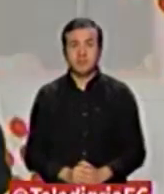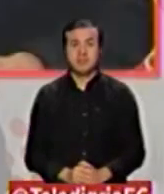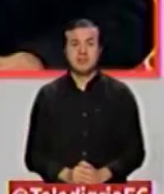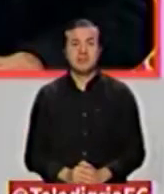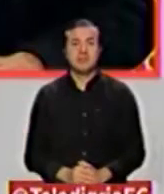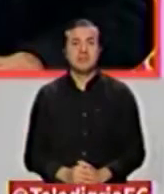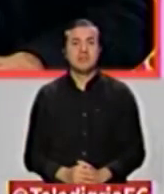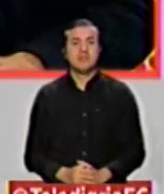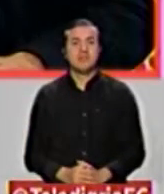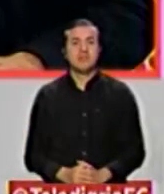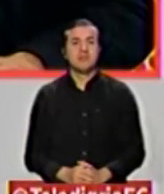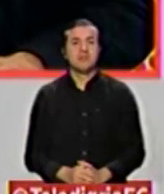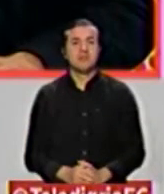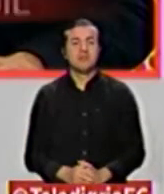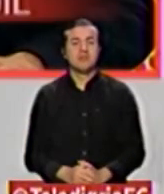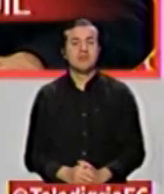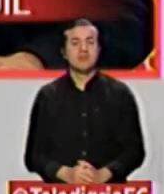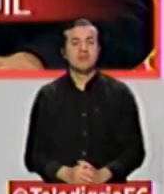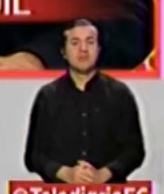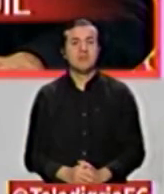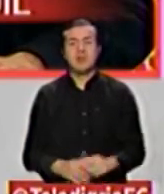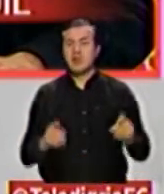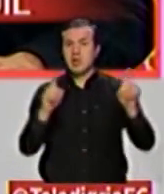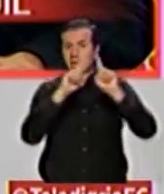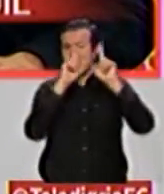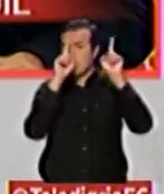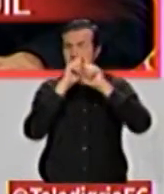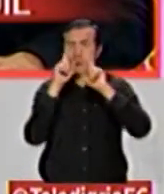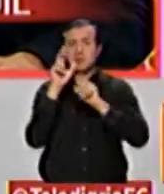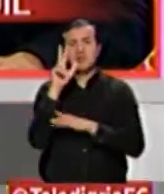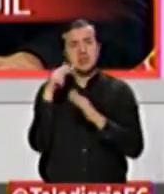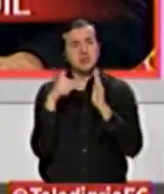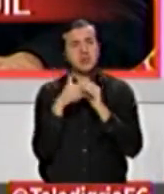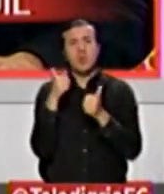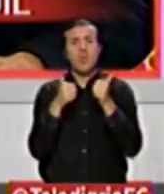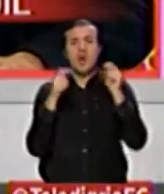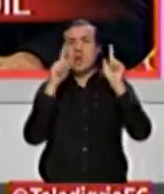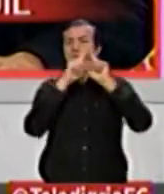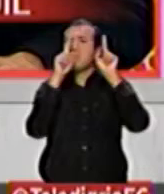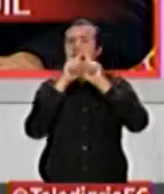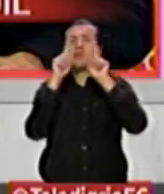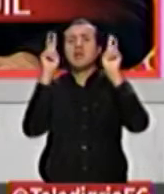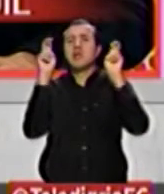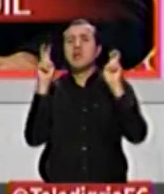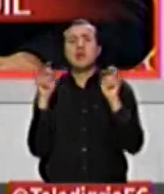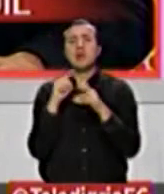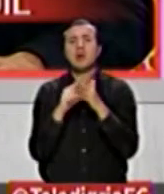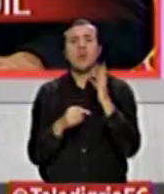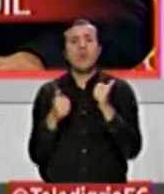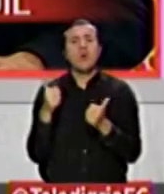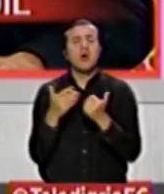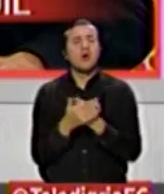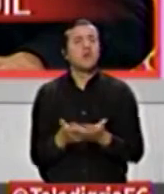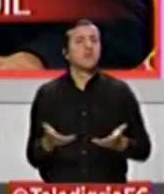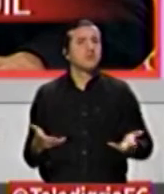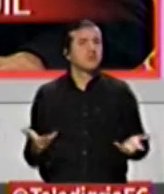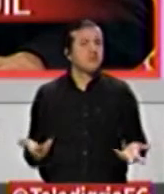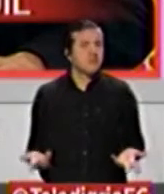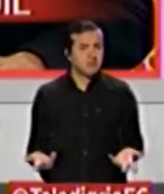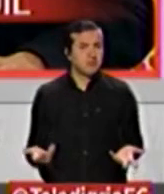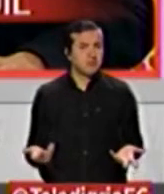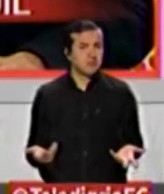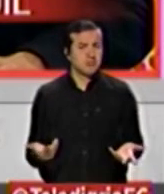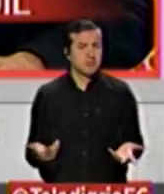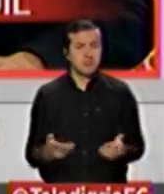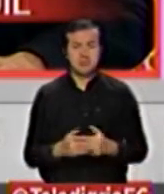¿A qué sectores pertenecen las compañías, las más de 3.000 que se han constituido por esta vía en el año que